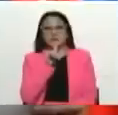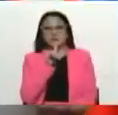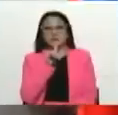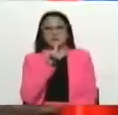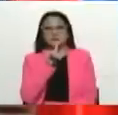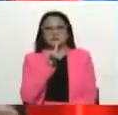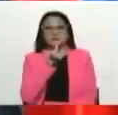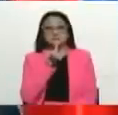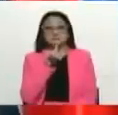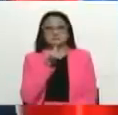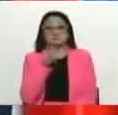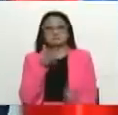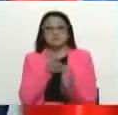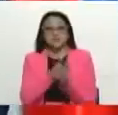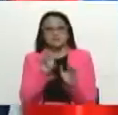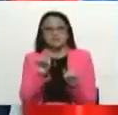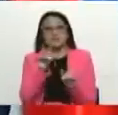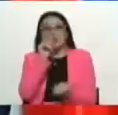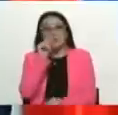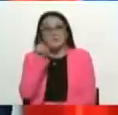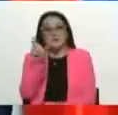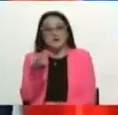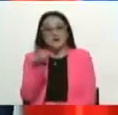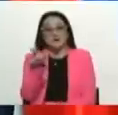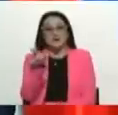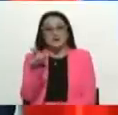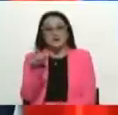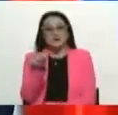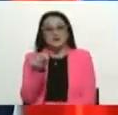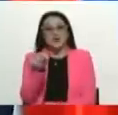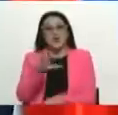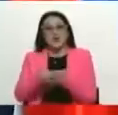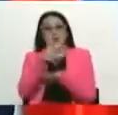sujeto conocido como